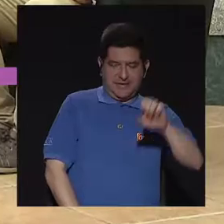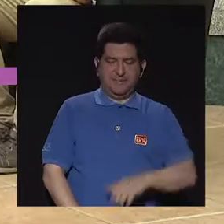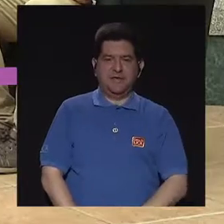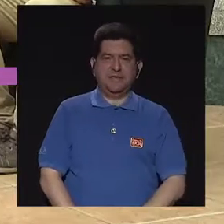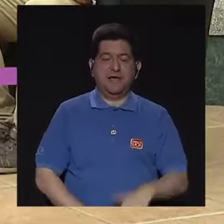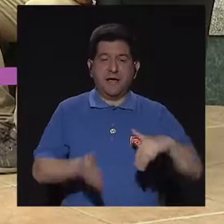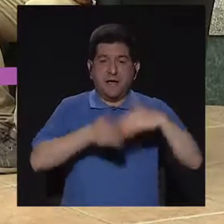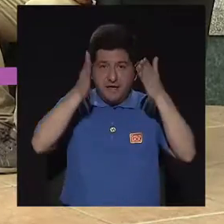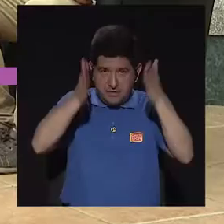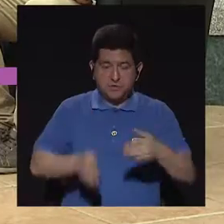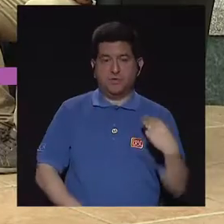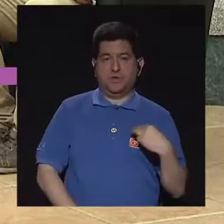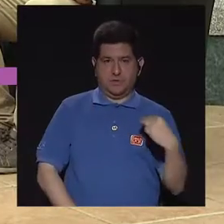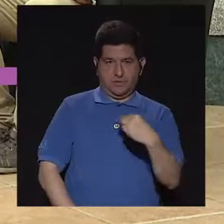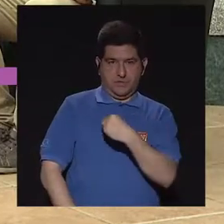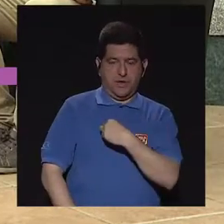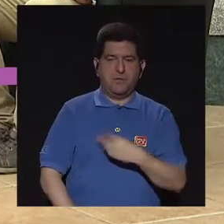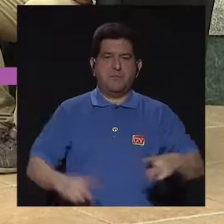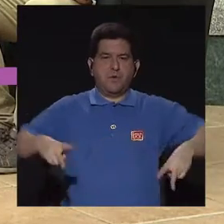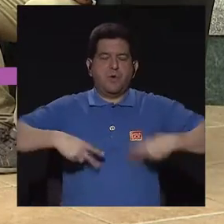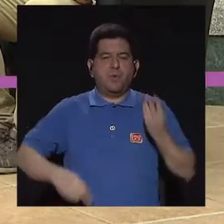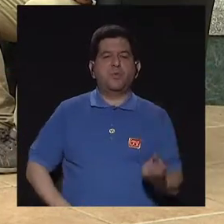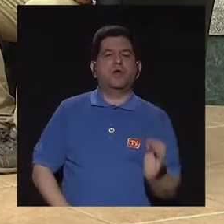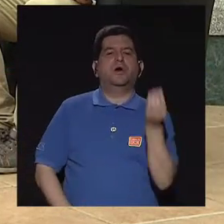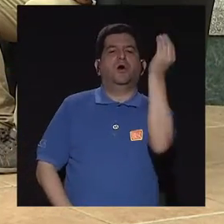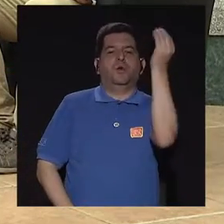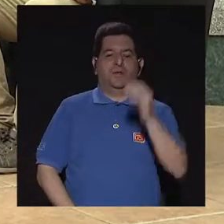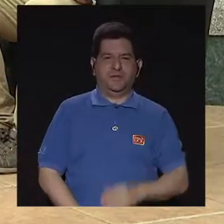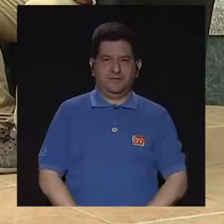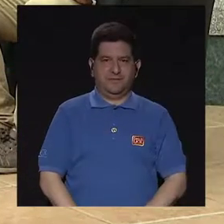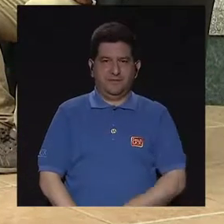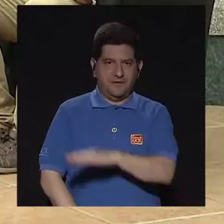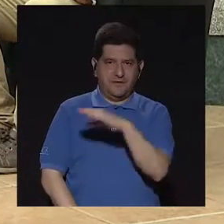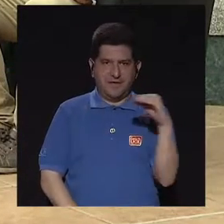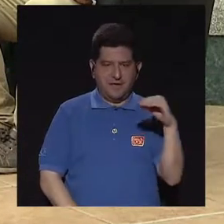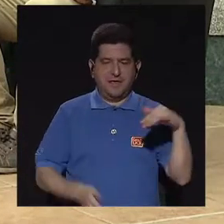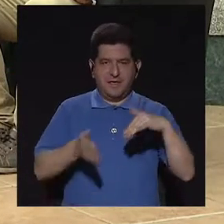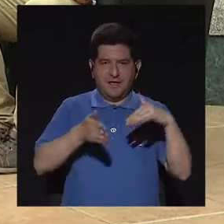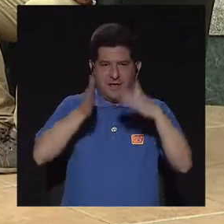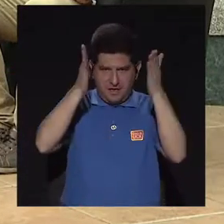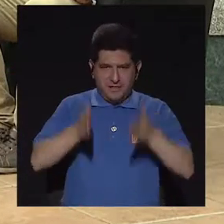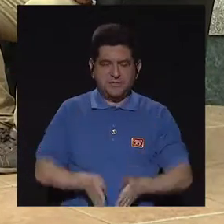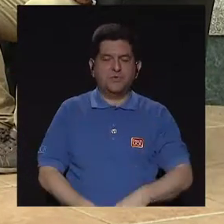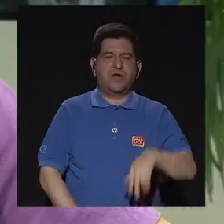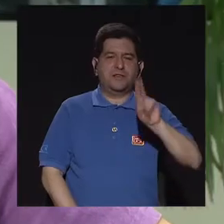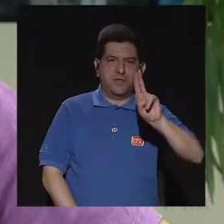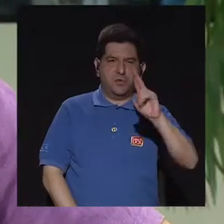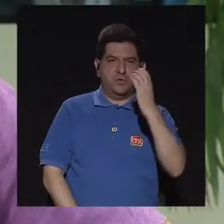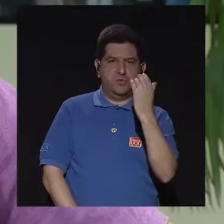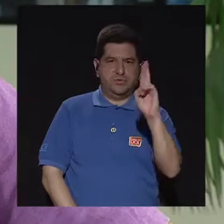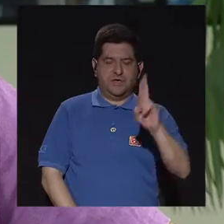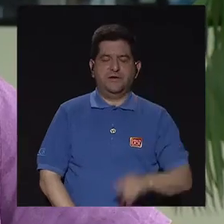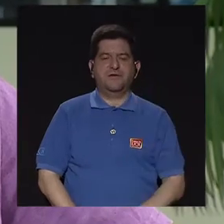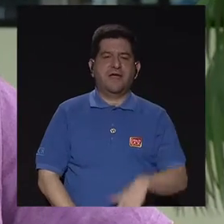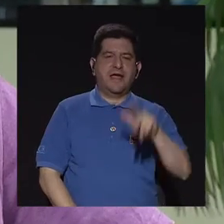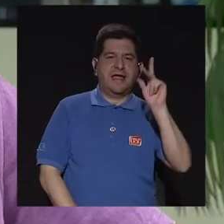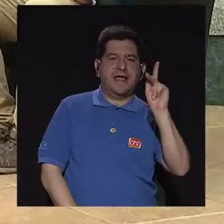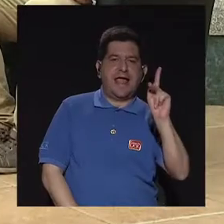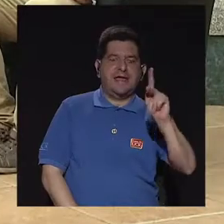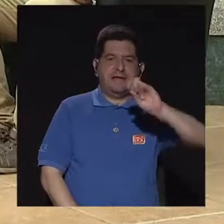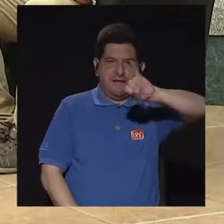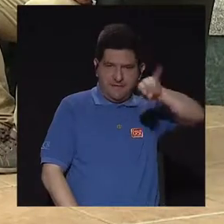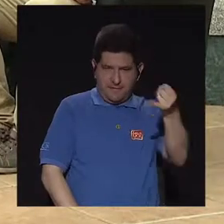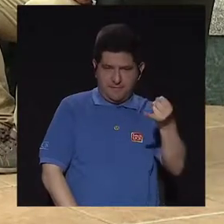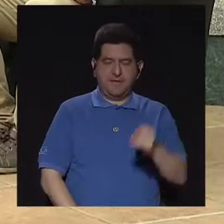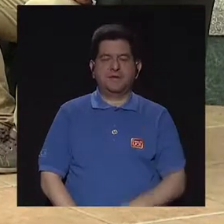Escamilla, estudiante, miembro de vida, joven y estudiante de la Universidad de Costa Rica, y Keiner